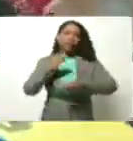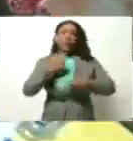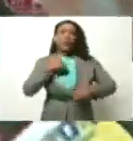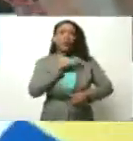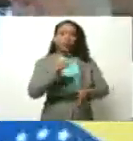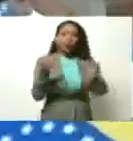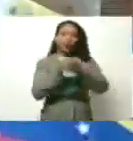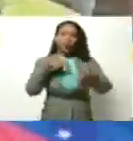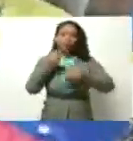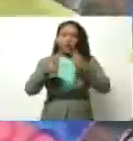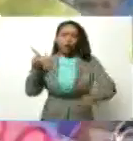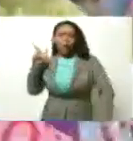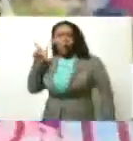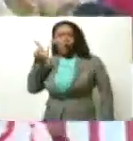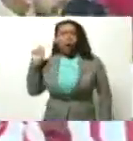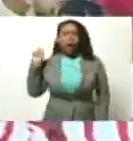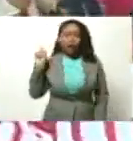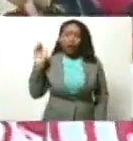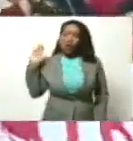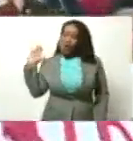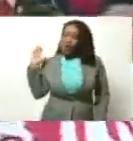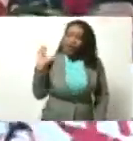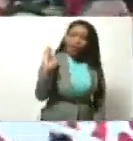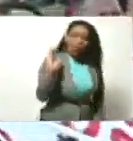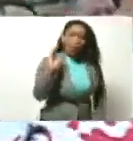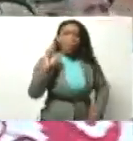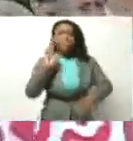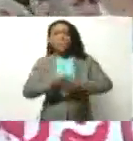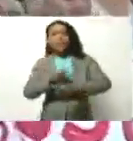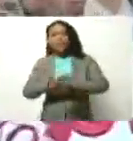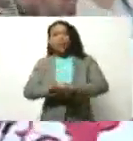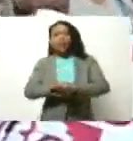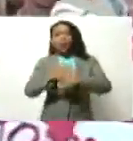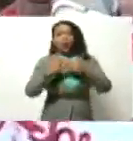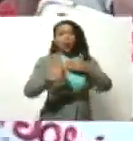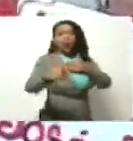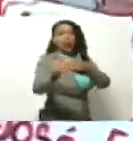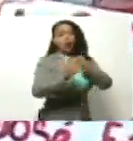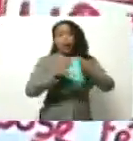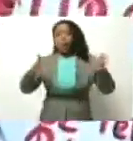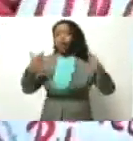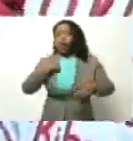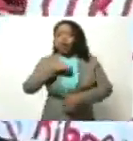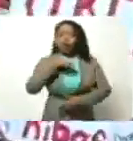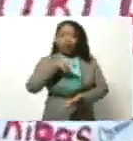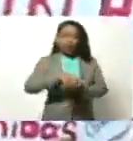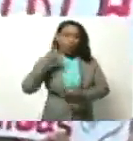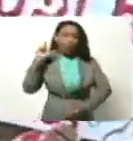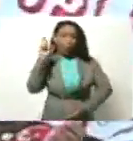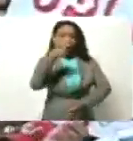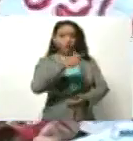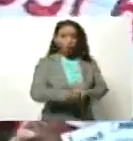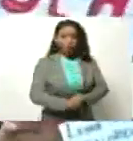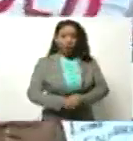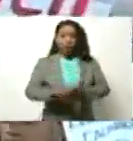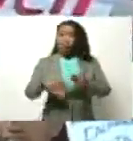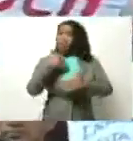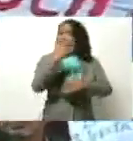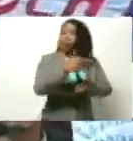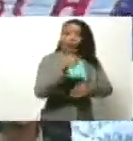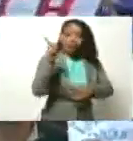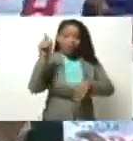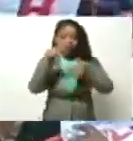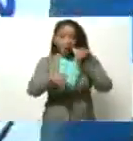nuestro partido eso ha venido sucediendo a lo largo y ancho de todo nuestro estado y después de aquellas